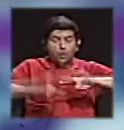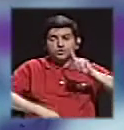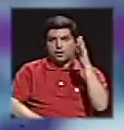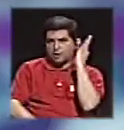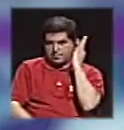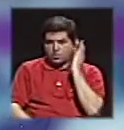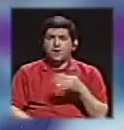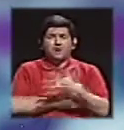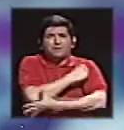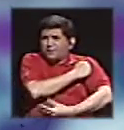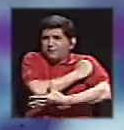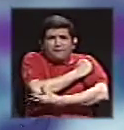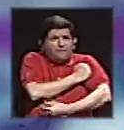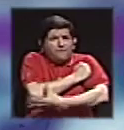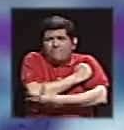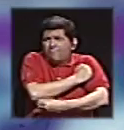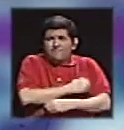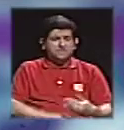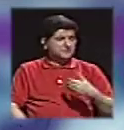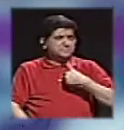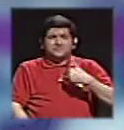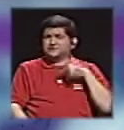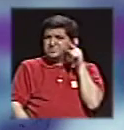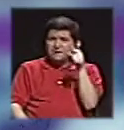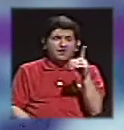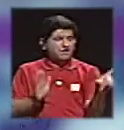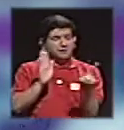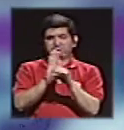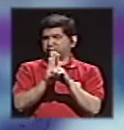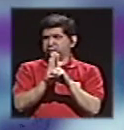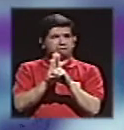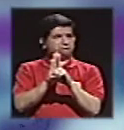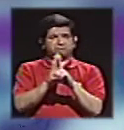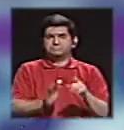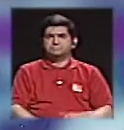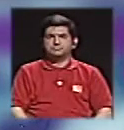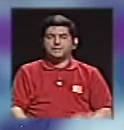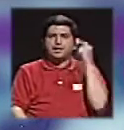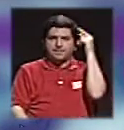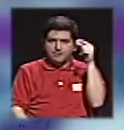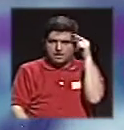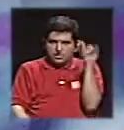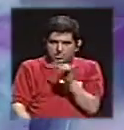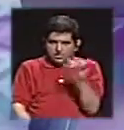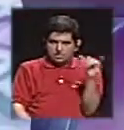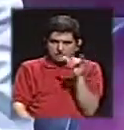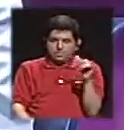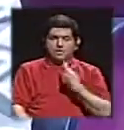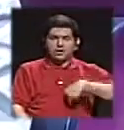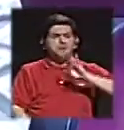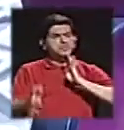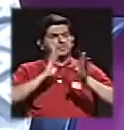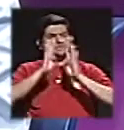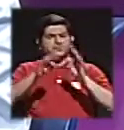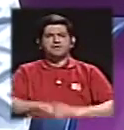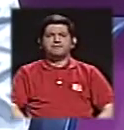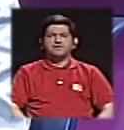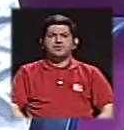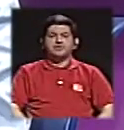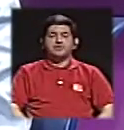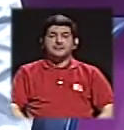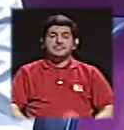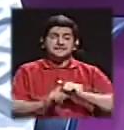mujer pobre que no tiene ese derecho, ¿verdad? Y por supuesto también podemos hablar de las